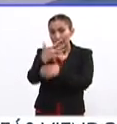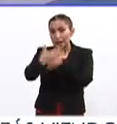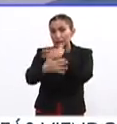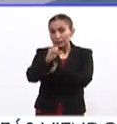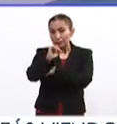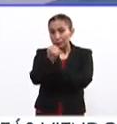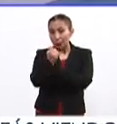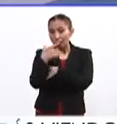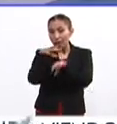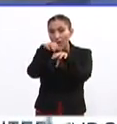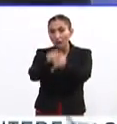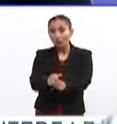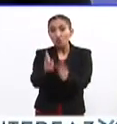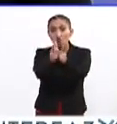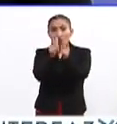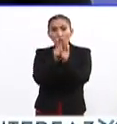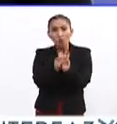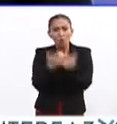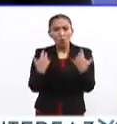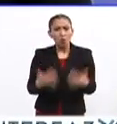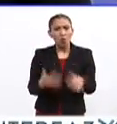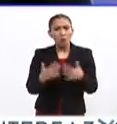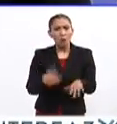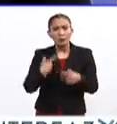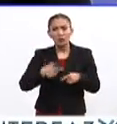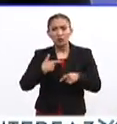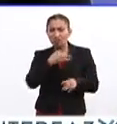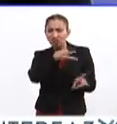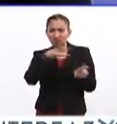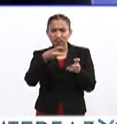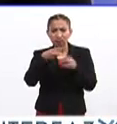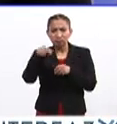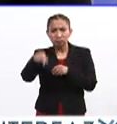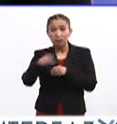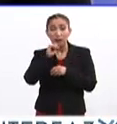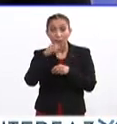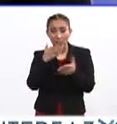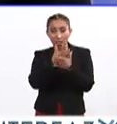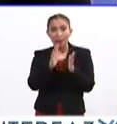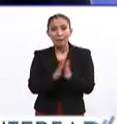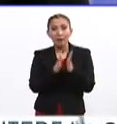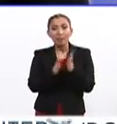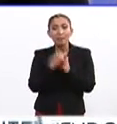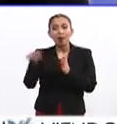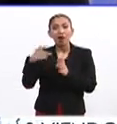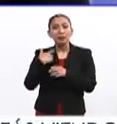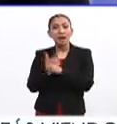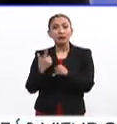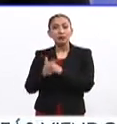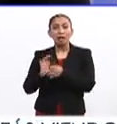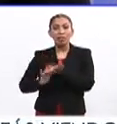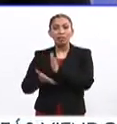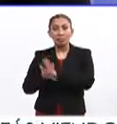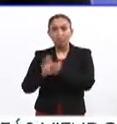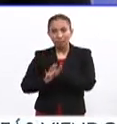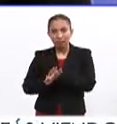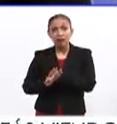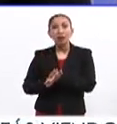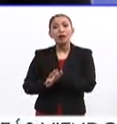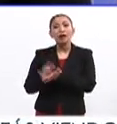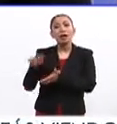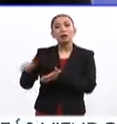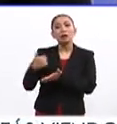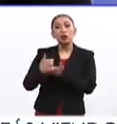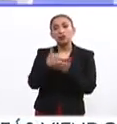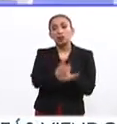de septiembre detuvimos una banda importante de asaltantes que incluso participaban con taxistas, ¿no? Así que esto